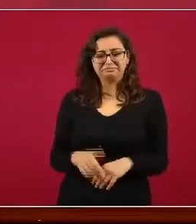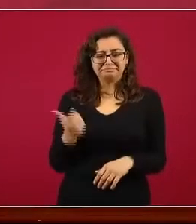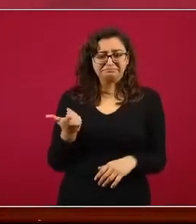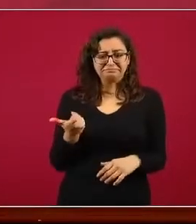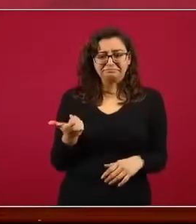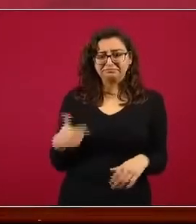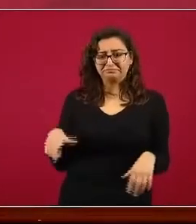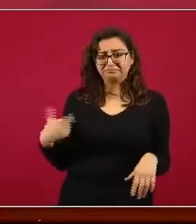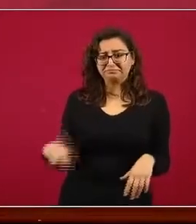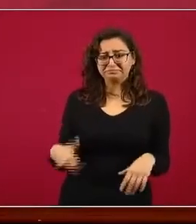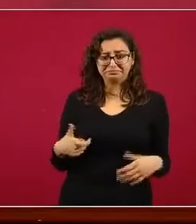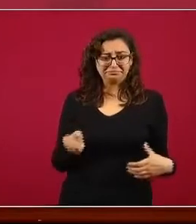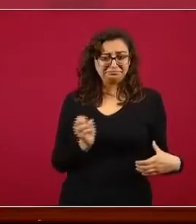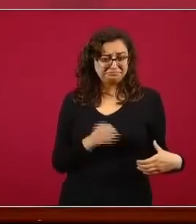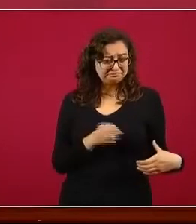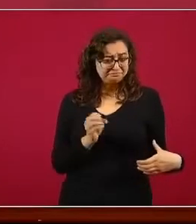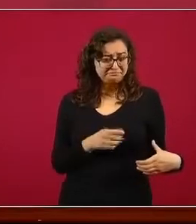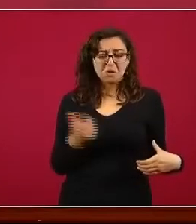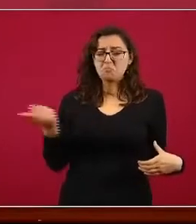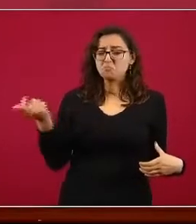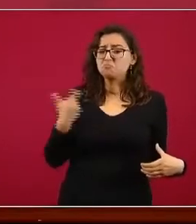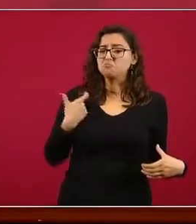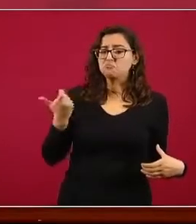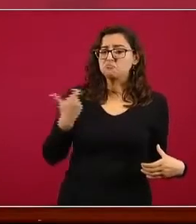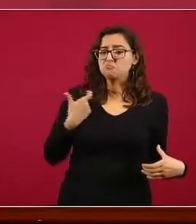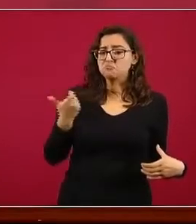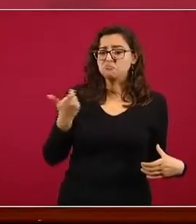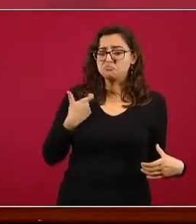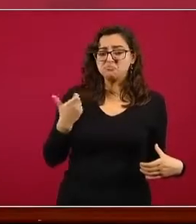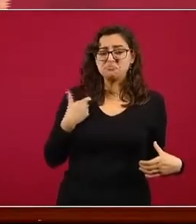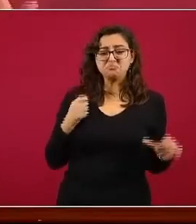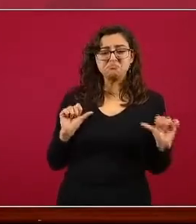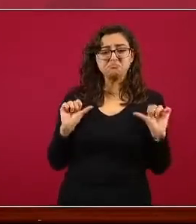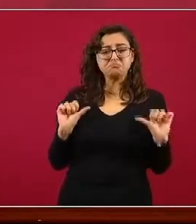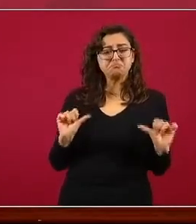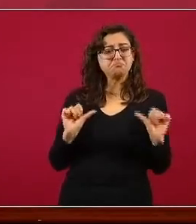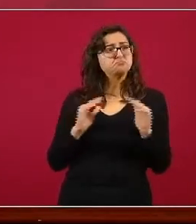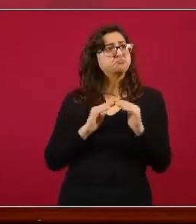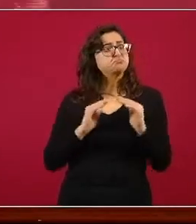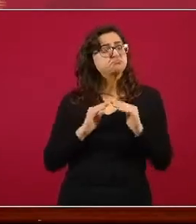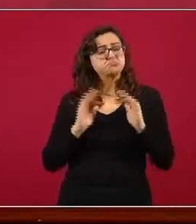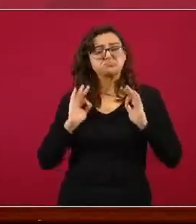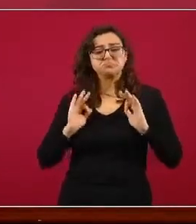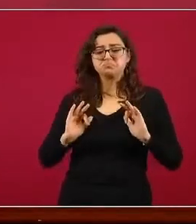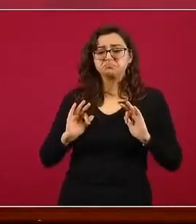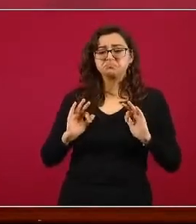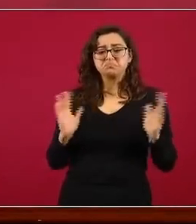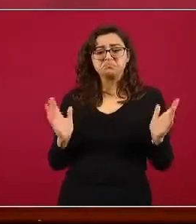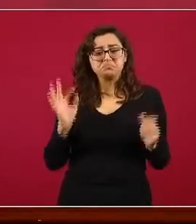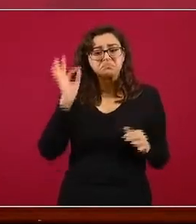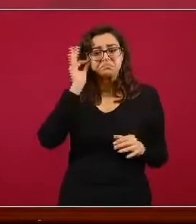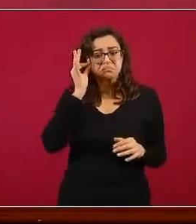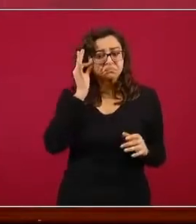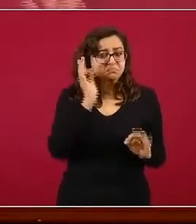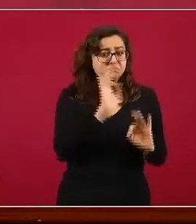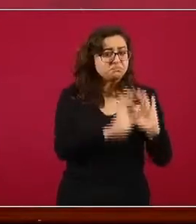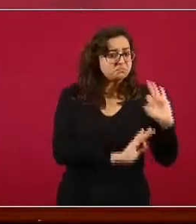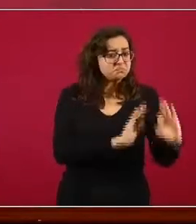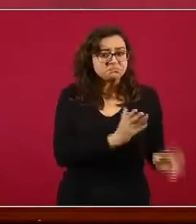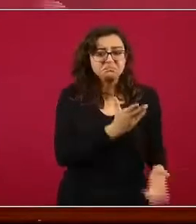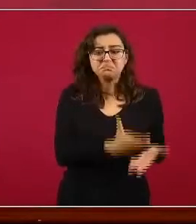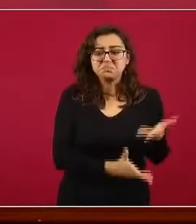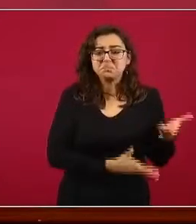ahorros, vive de una nómina, tiene una red social, tiene una casa cómoda, tiene servidumbre,